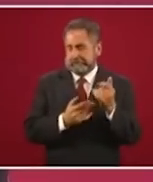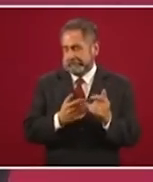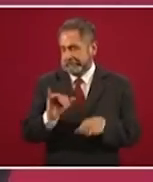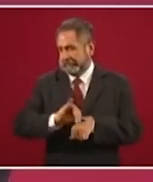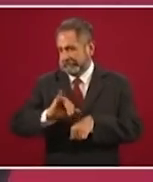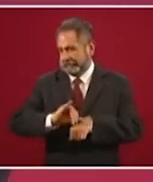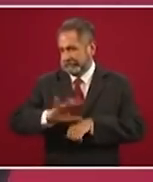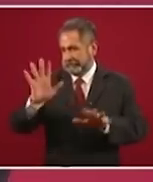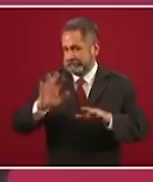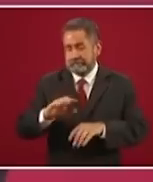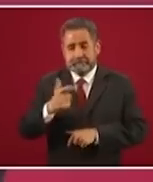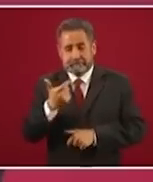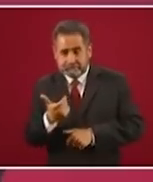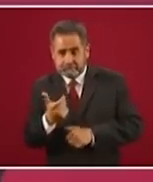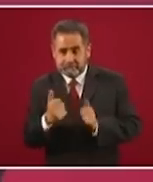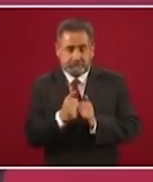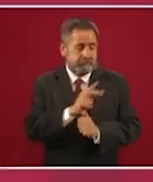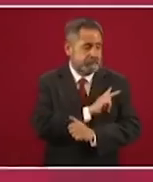el dinero y el poder.